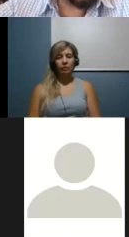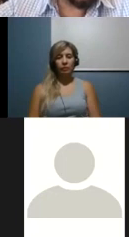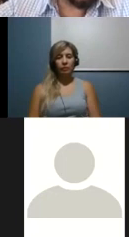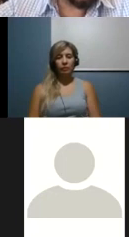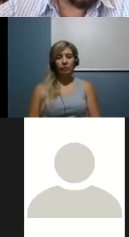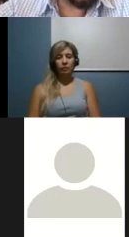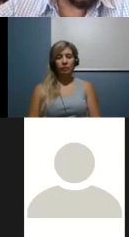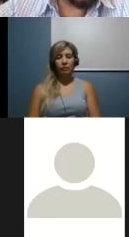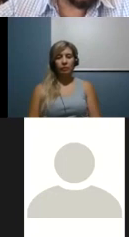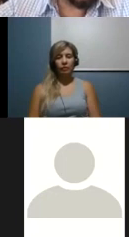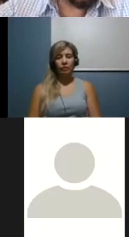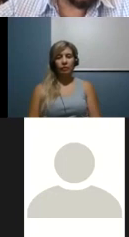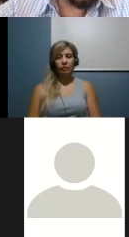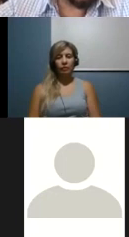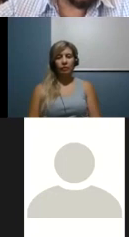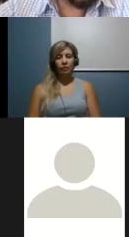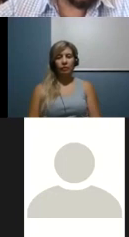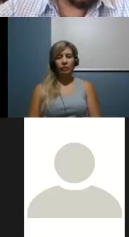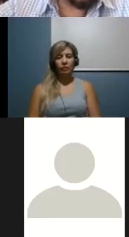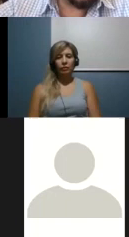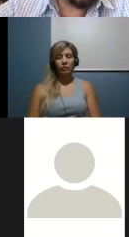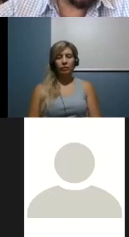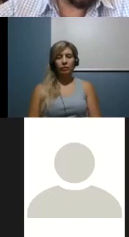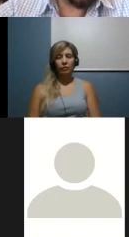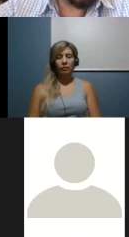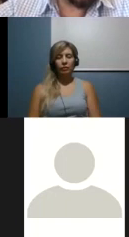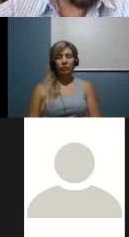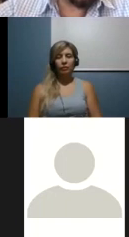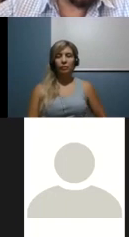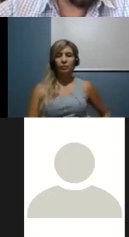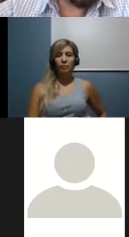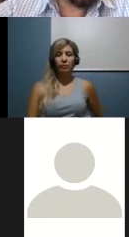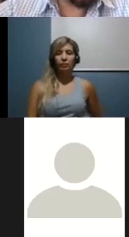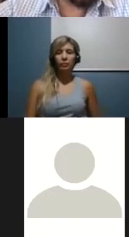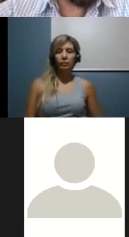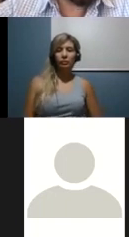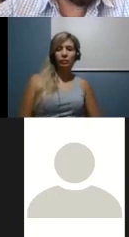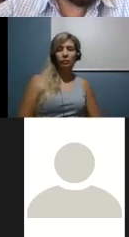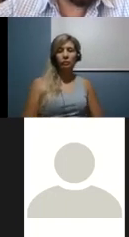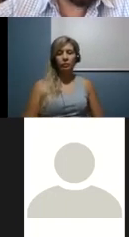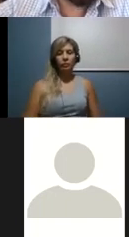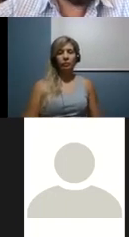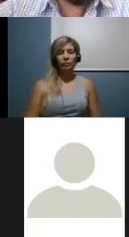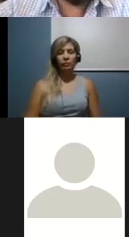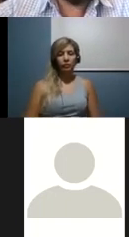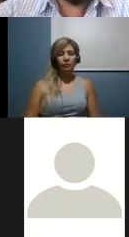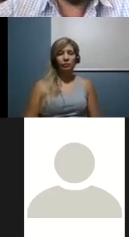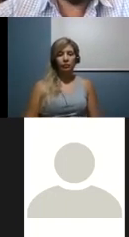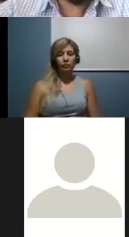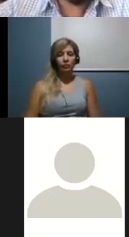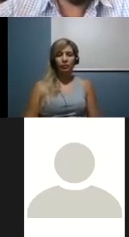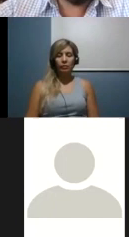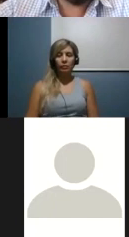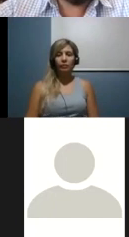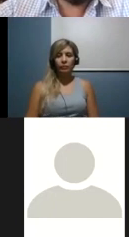generar organizaciones resilientes, la plasticidad y la flexibilidad y la empatía tiene que ver con empezar a pensar los modelos de